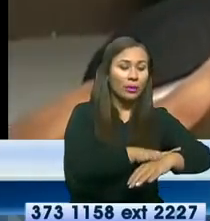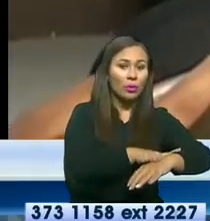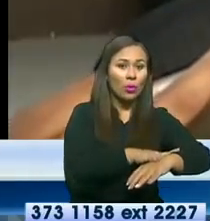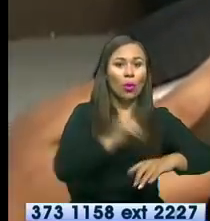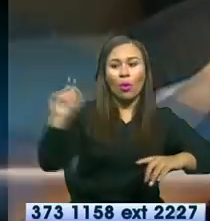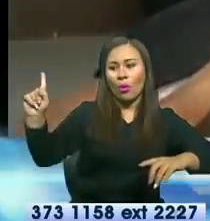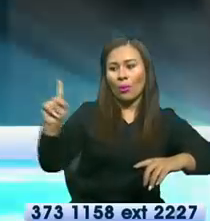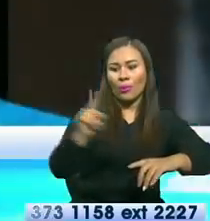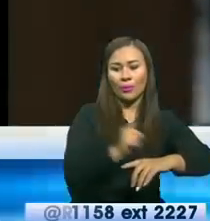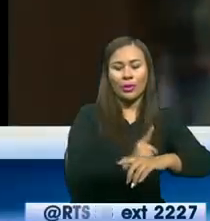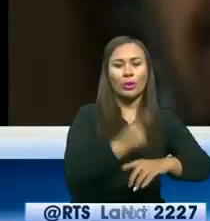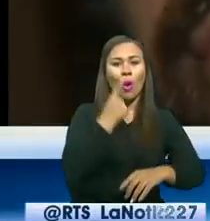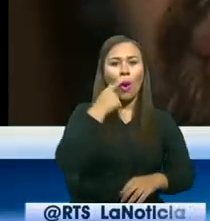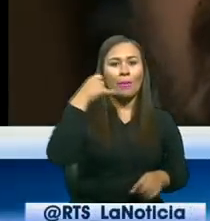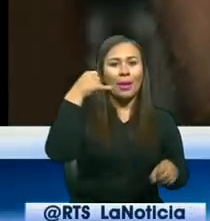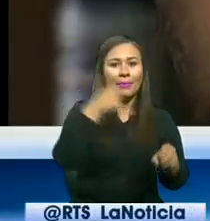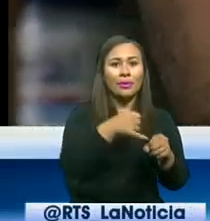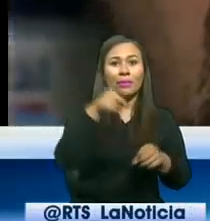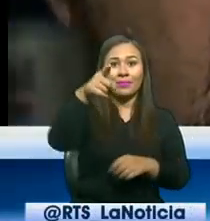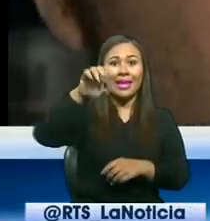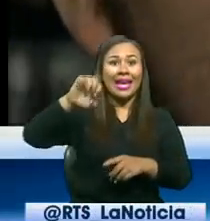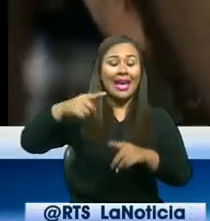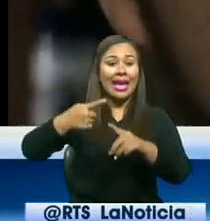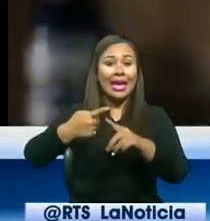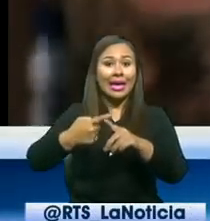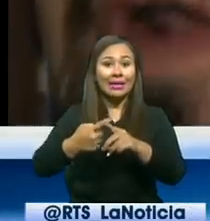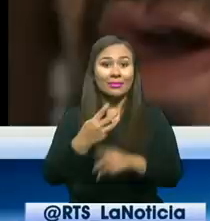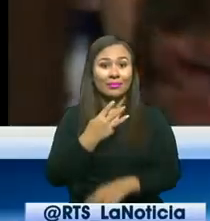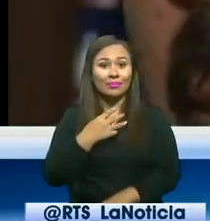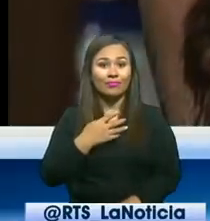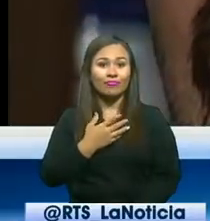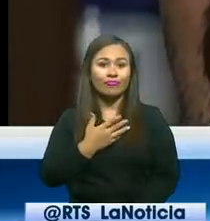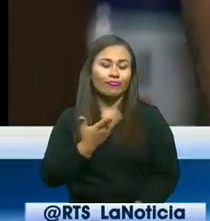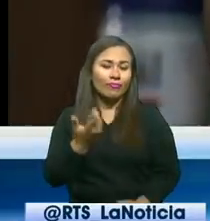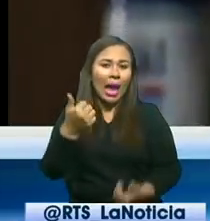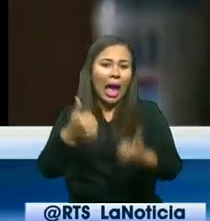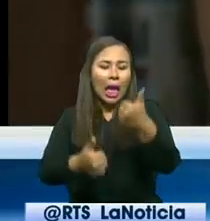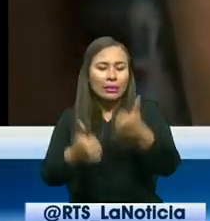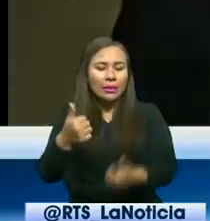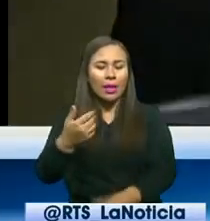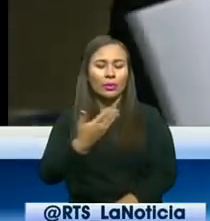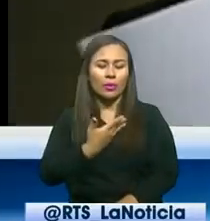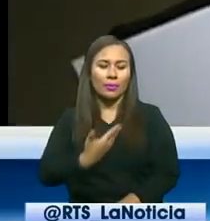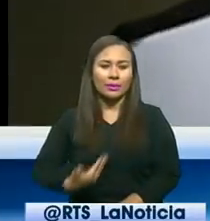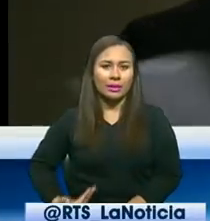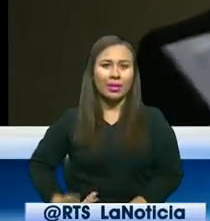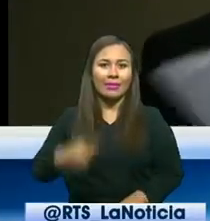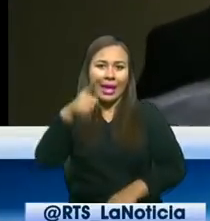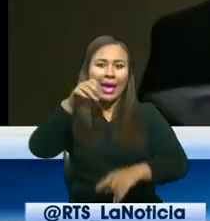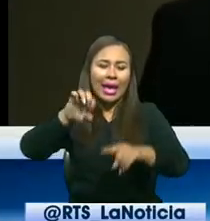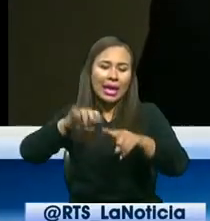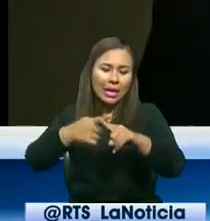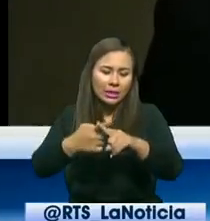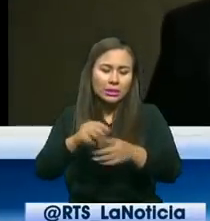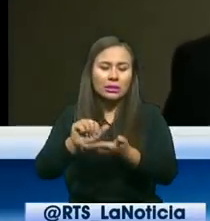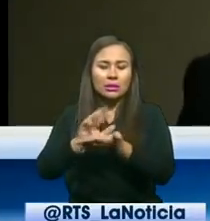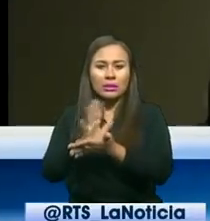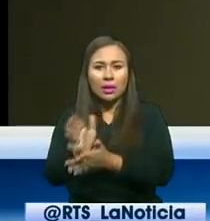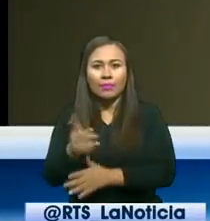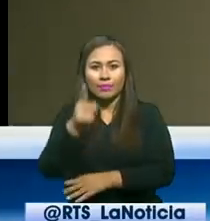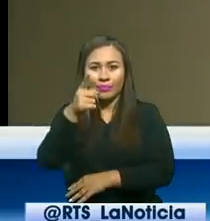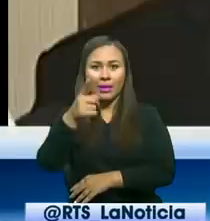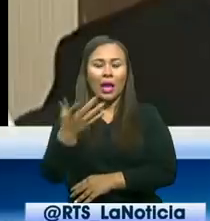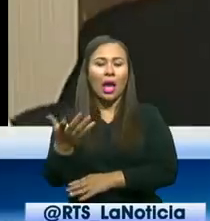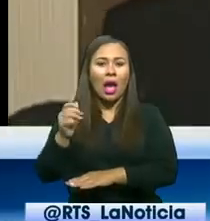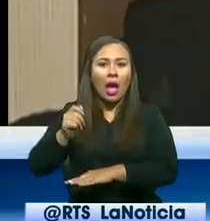había ocurrido. El ex asambleísta y ex candidato presidencial, Dalo Bucaram, cuestiona la decisión del juez de primera